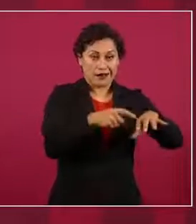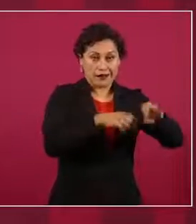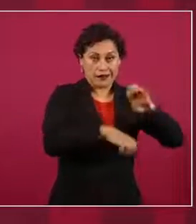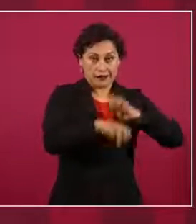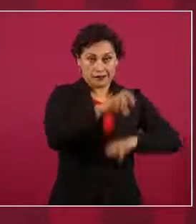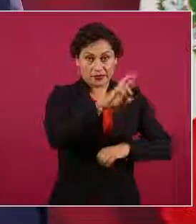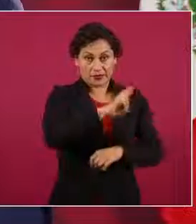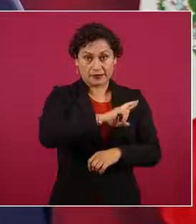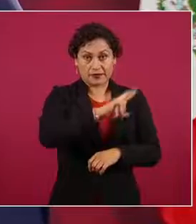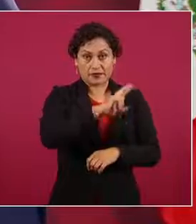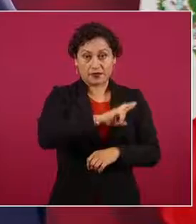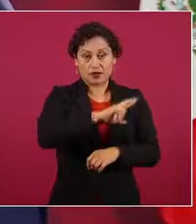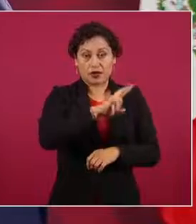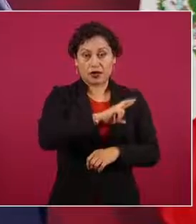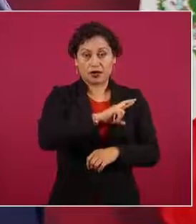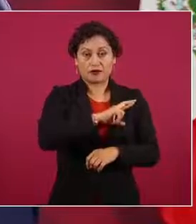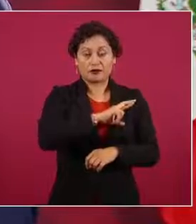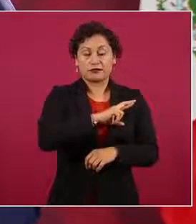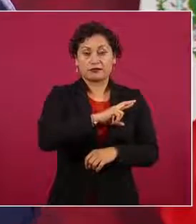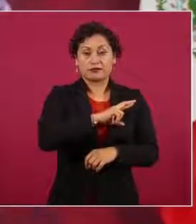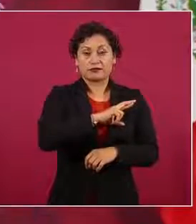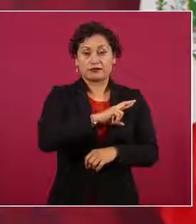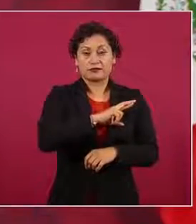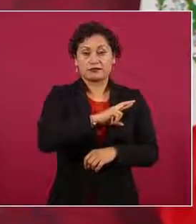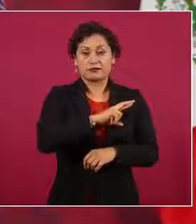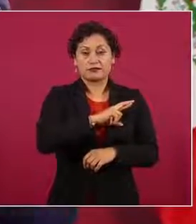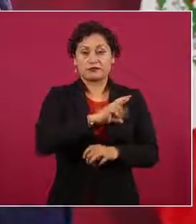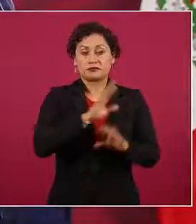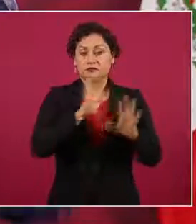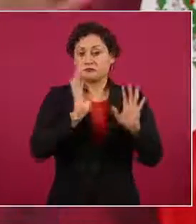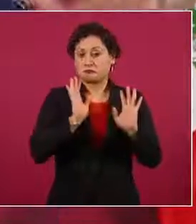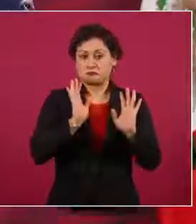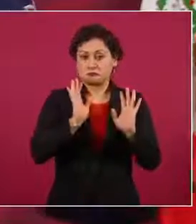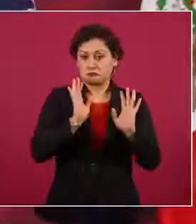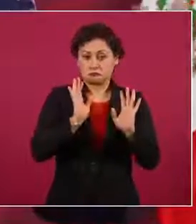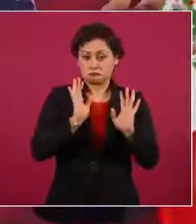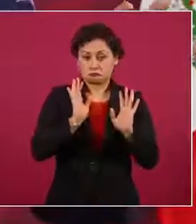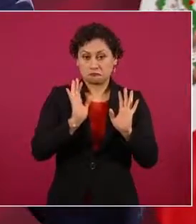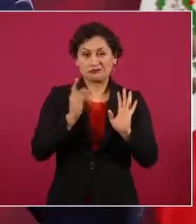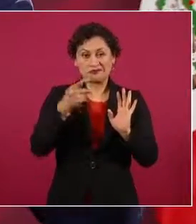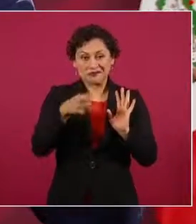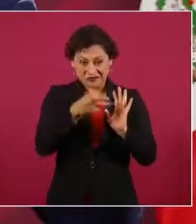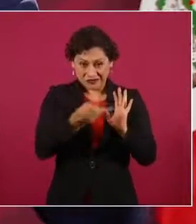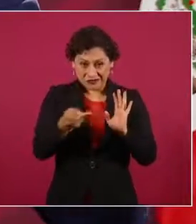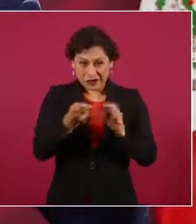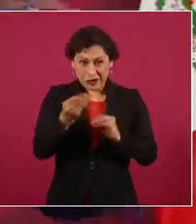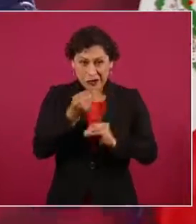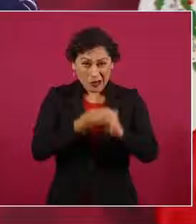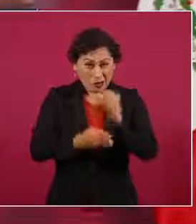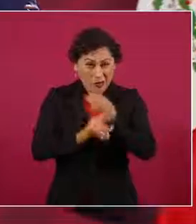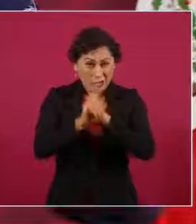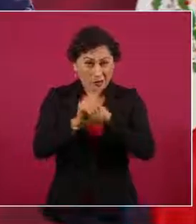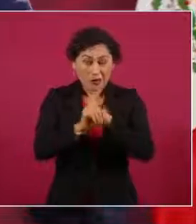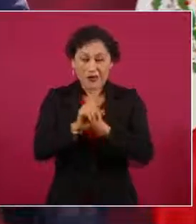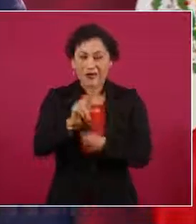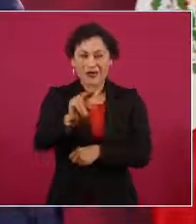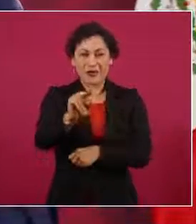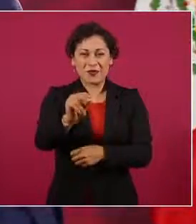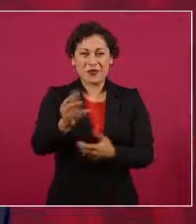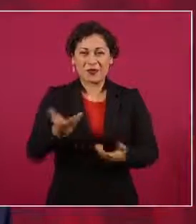no han decidido todavía iniciar y ahí está, pero no es un pleito, es